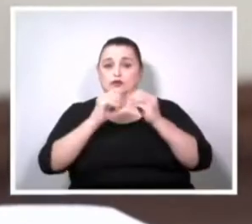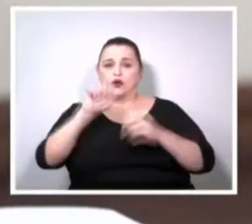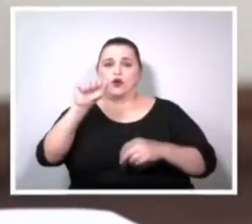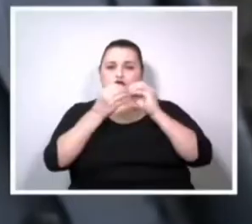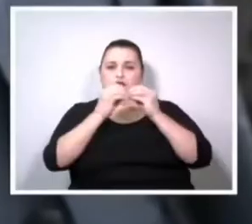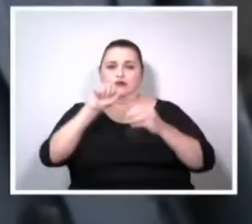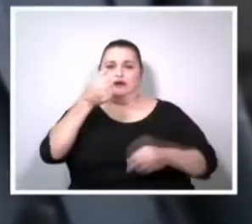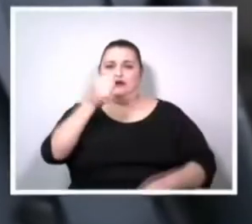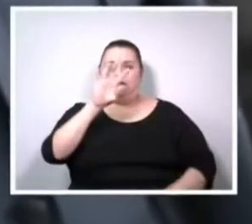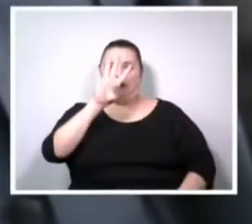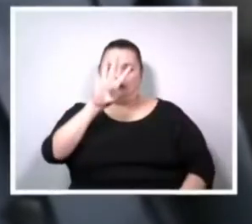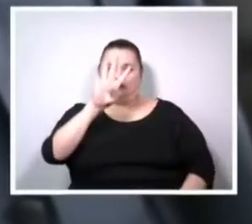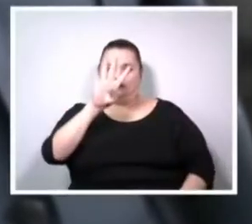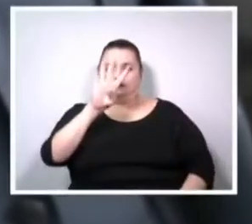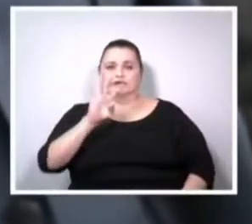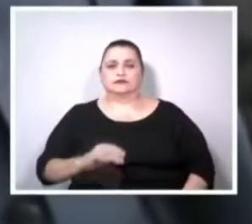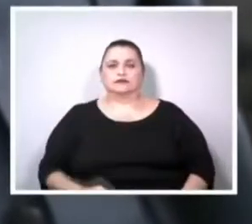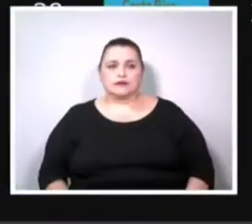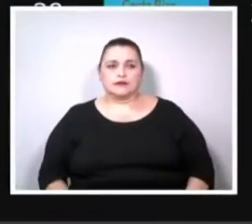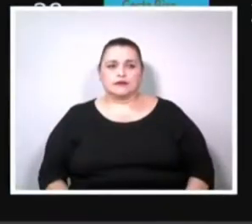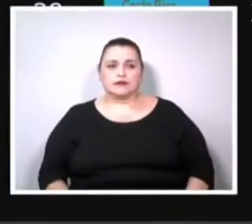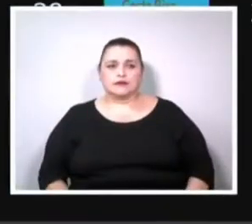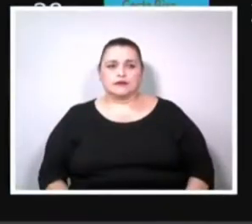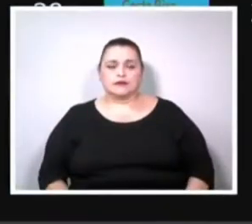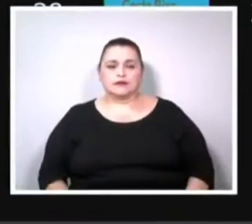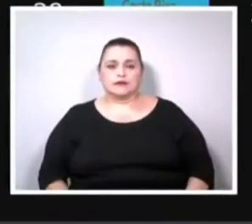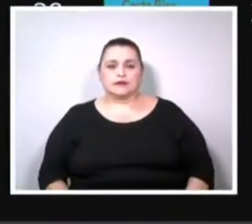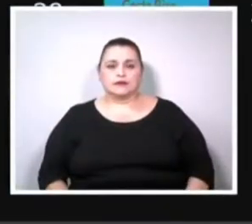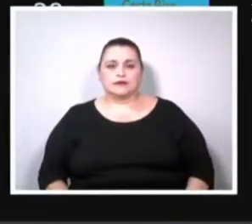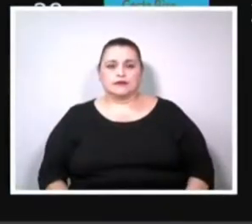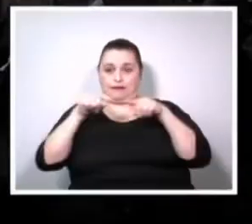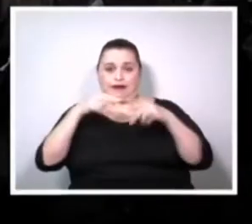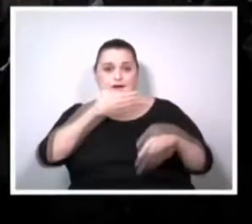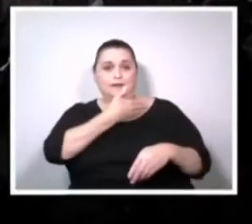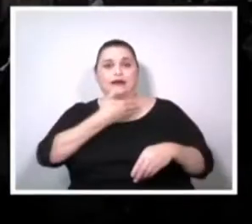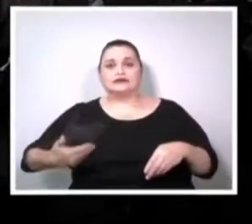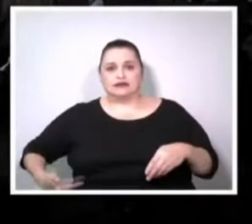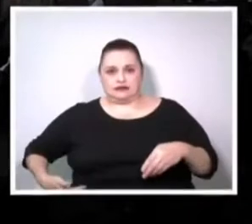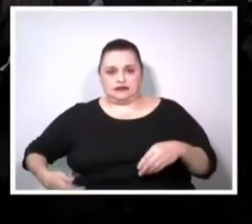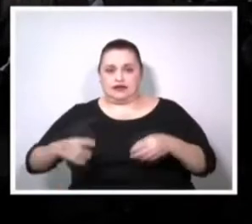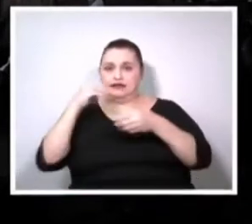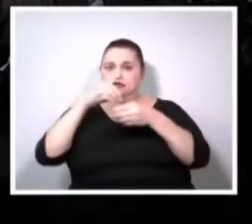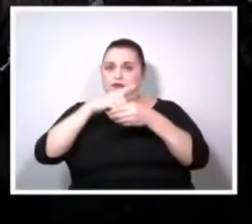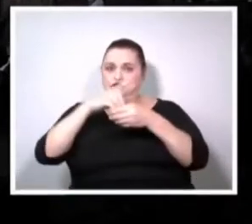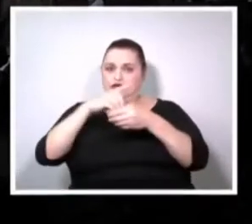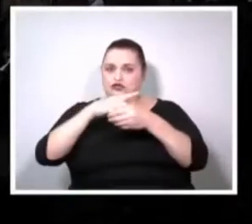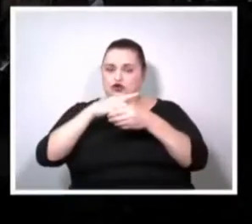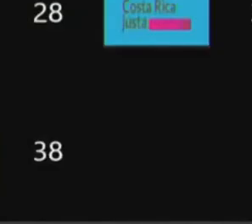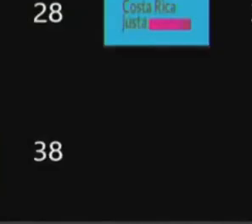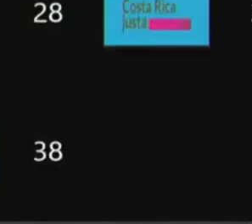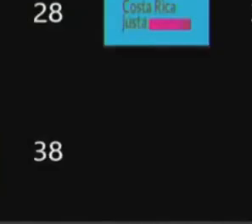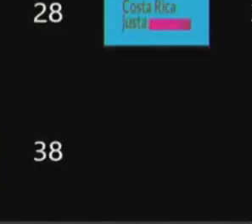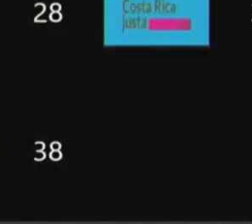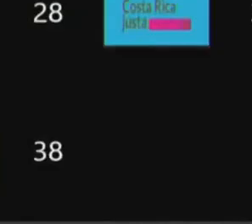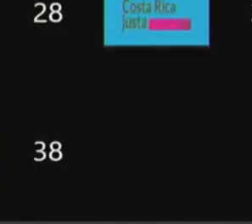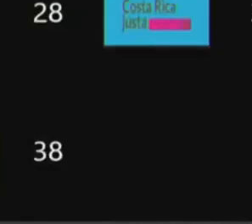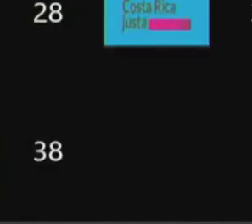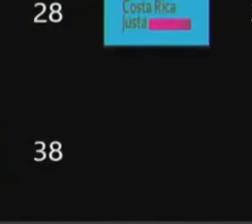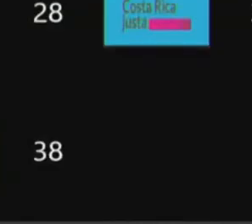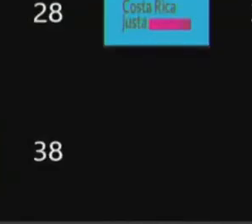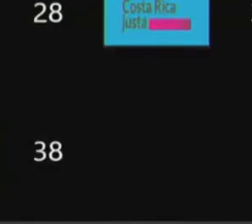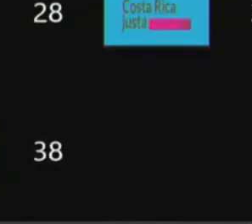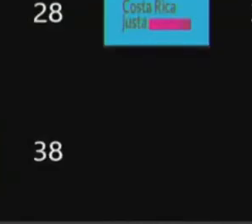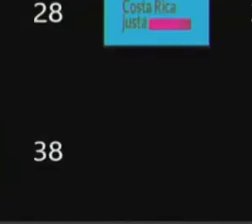ubicar los lugares que ocuparán 38 partidos políticos en las papeletas que los electores utilizarán para ejercer su voto